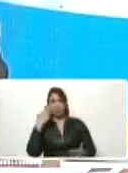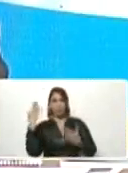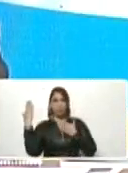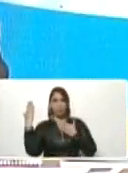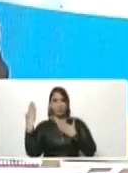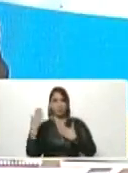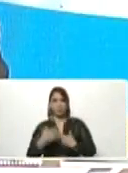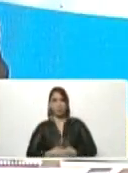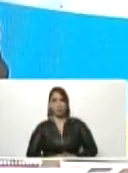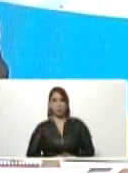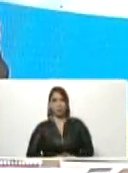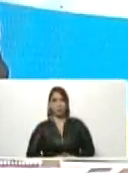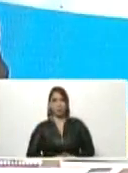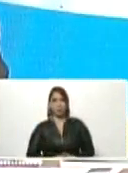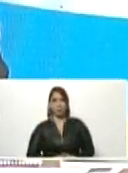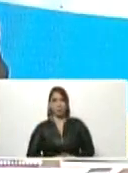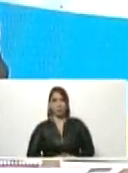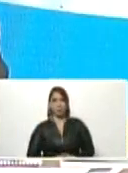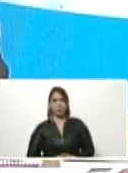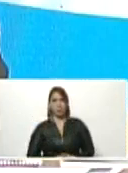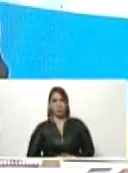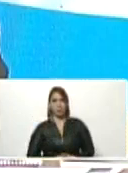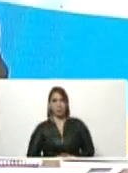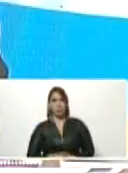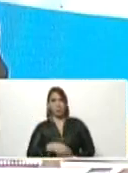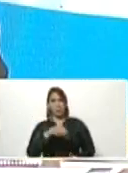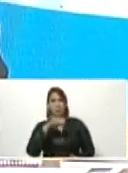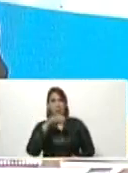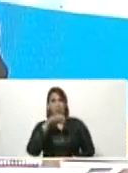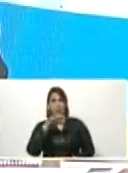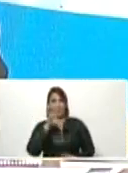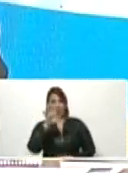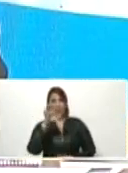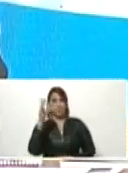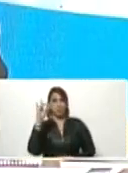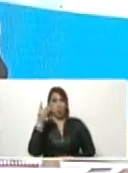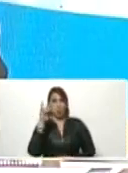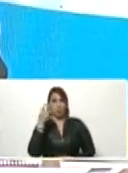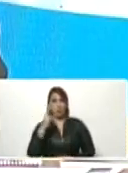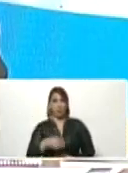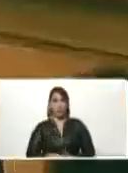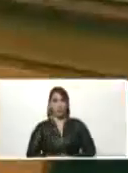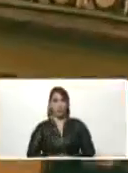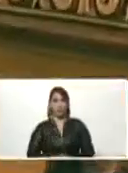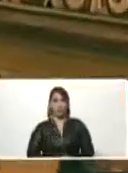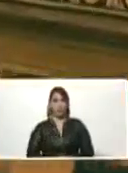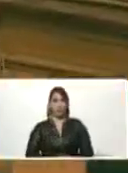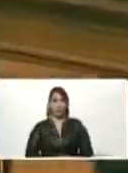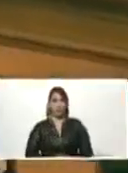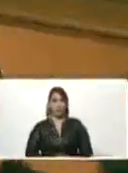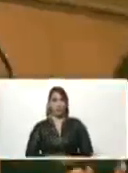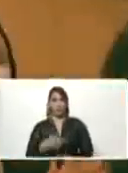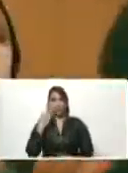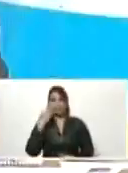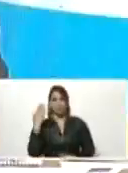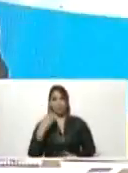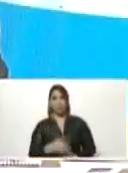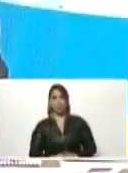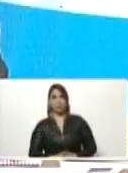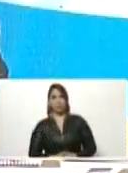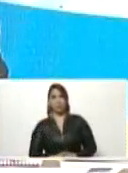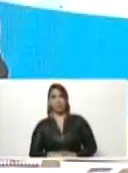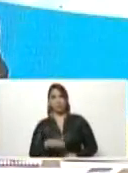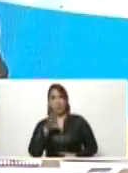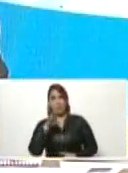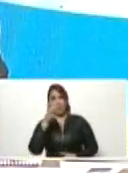Zapata, del Estado Plurinacional de Bolivia, Sebastián Rodrigo Mitchell, y de la República